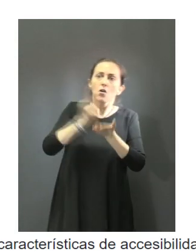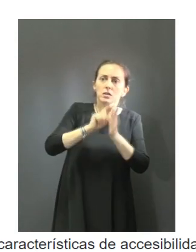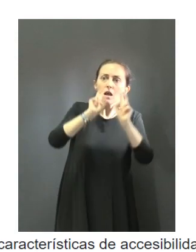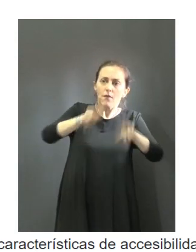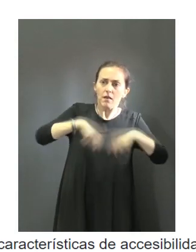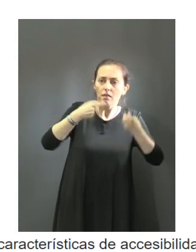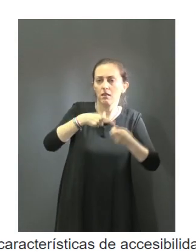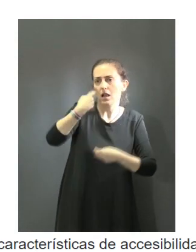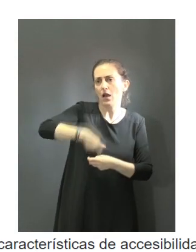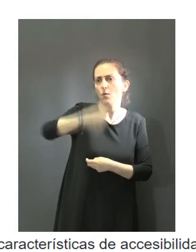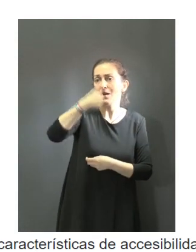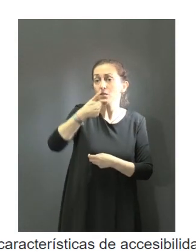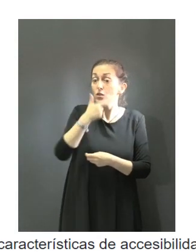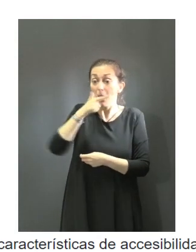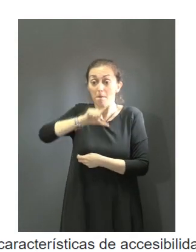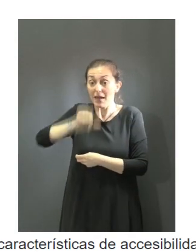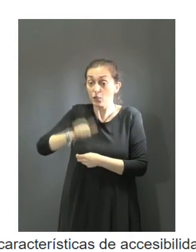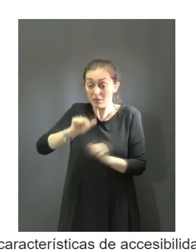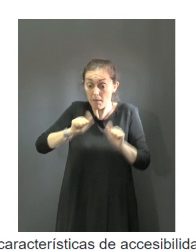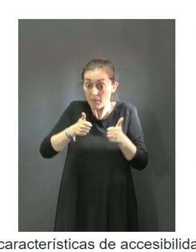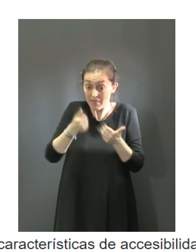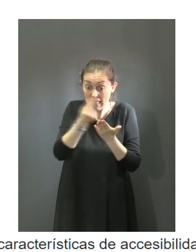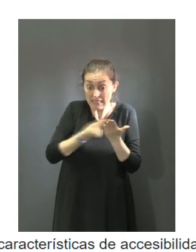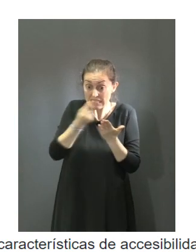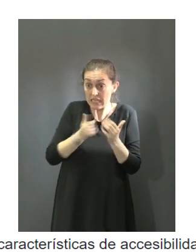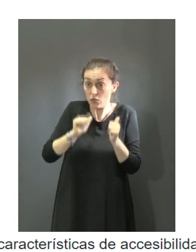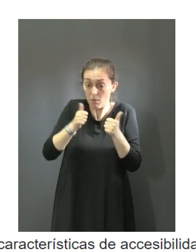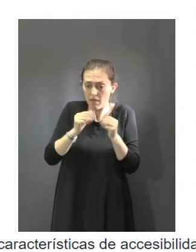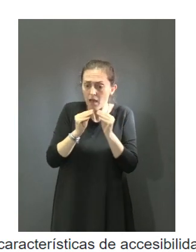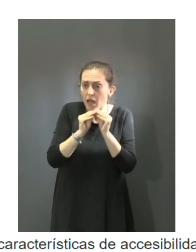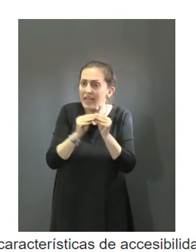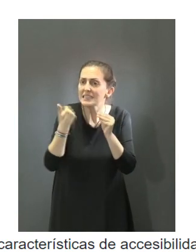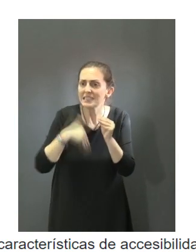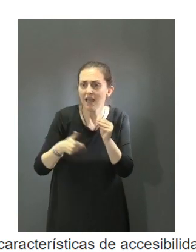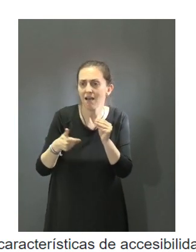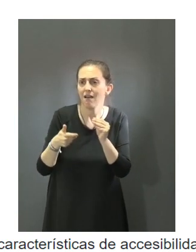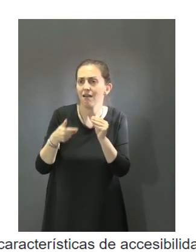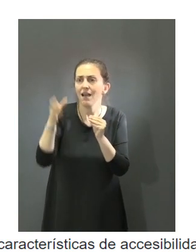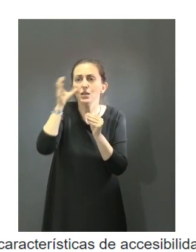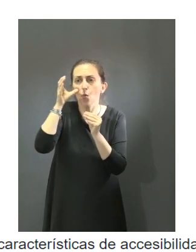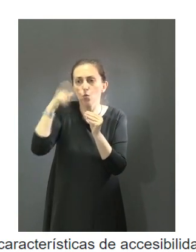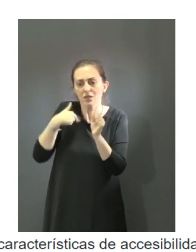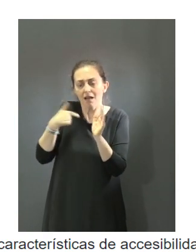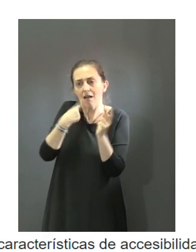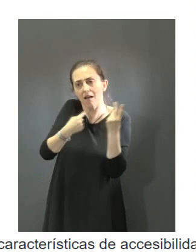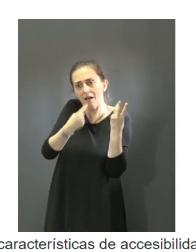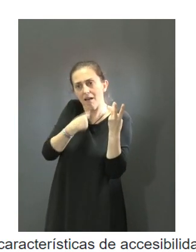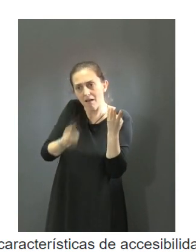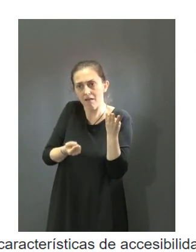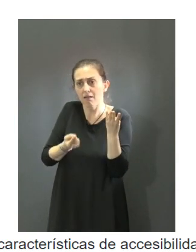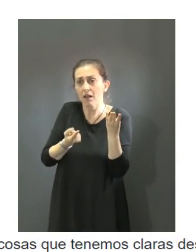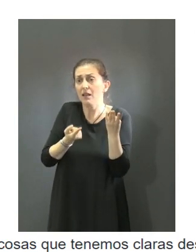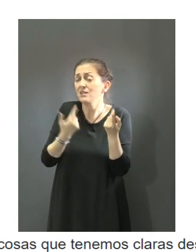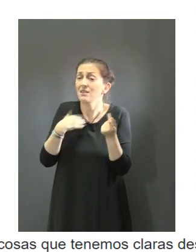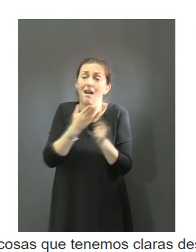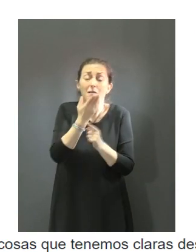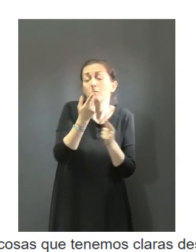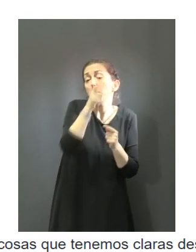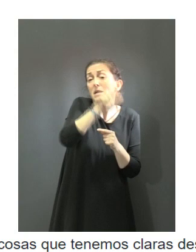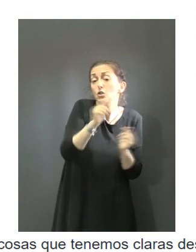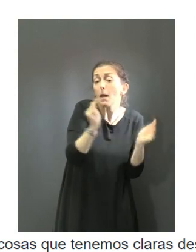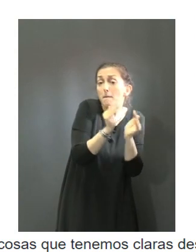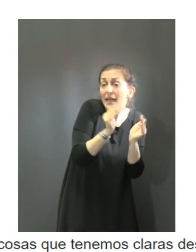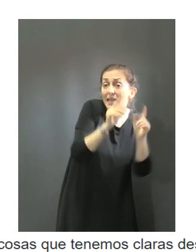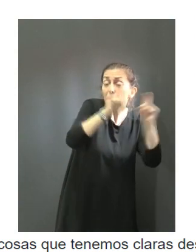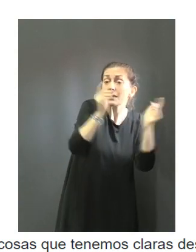de accesibilidad, y eso afortunadamente es un mensaje que está calando en los desarrolladores de videojuegos, tanto en los indie, que son los desarrolladores